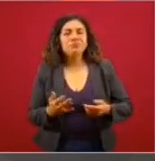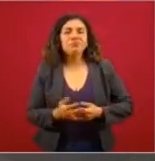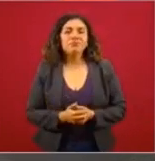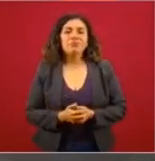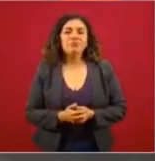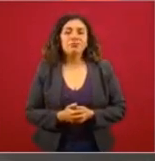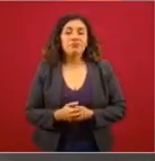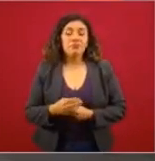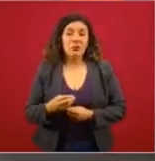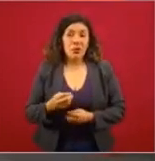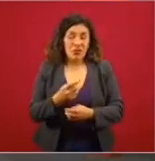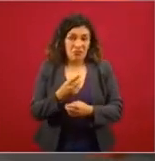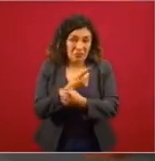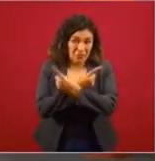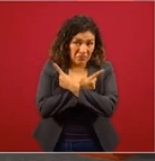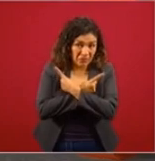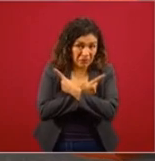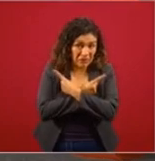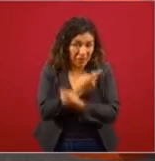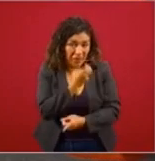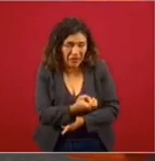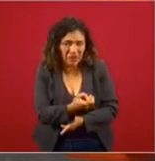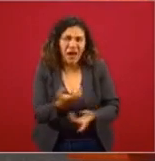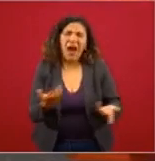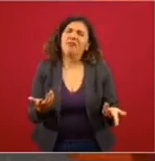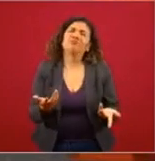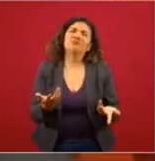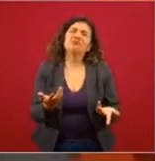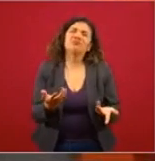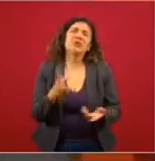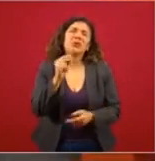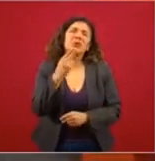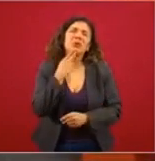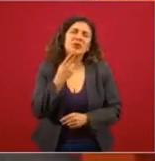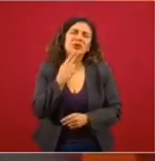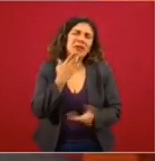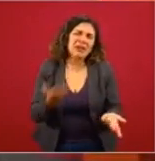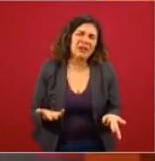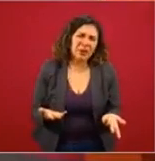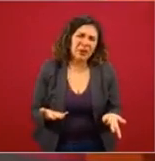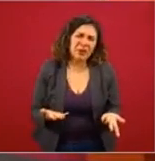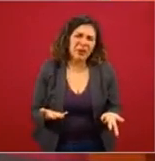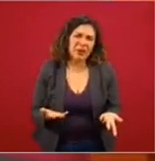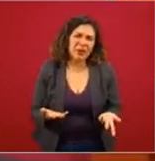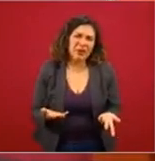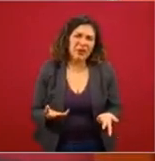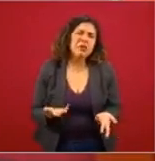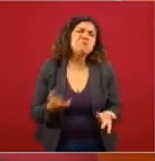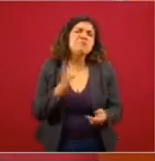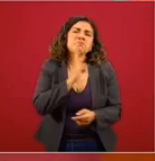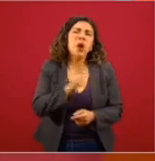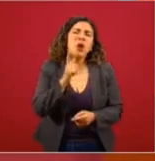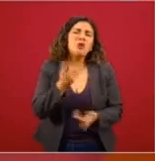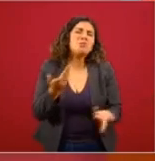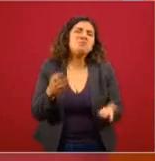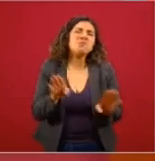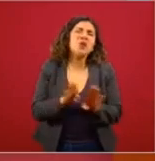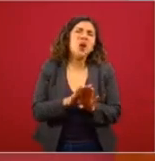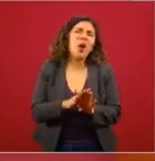La moral es un árbol que da moras y que sirve para pura